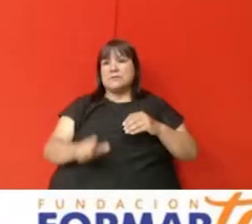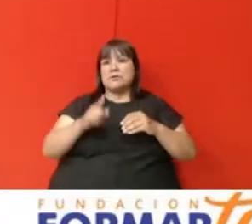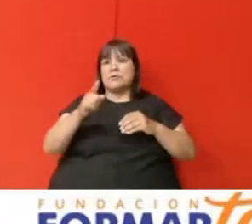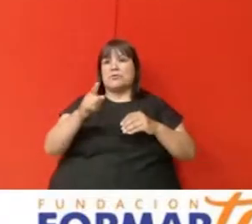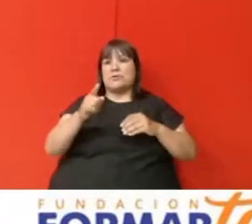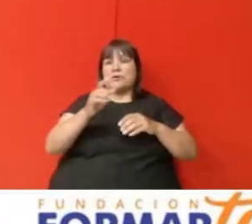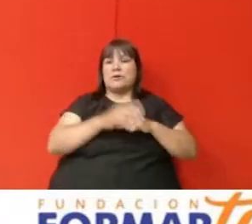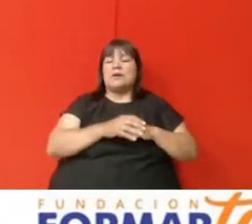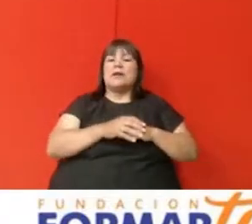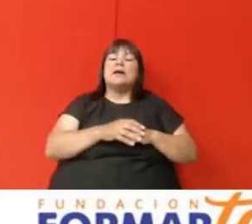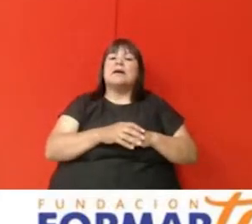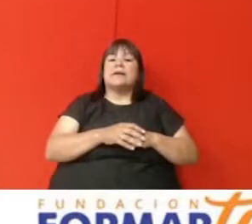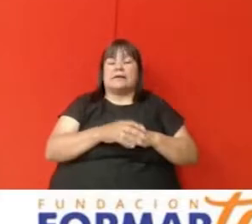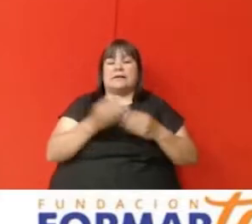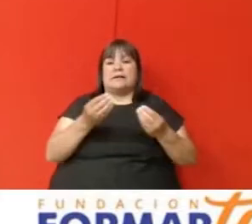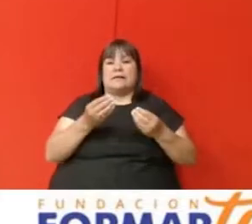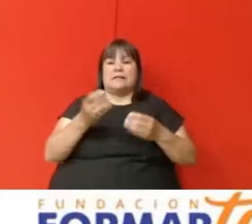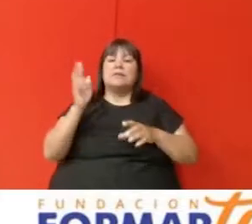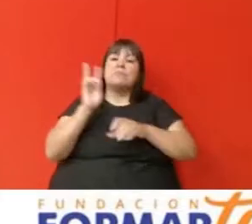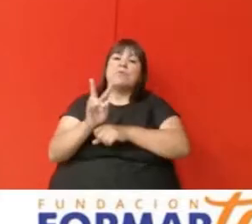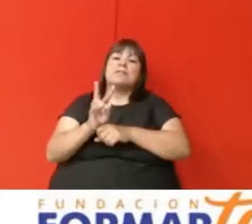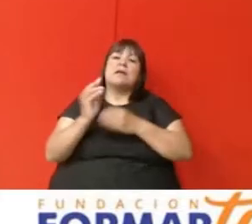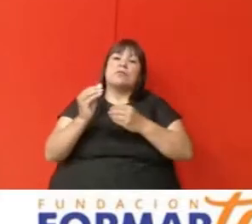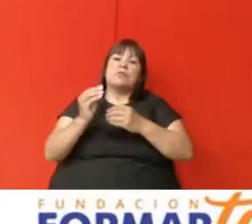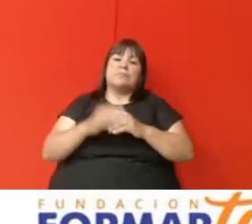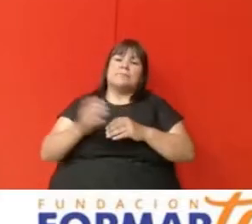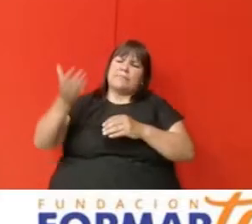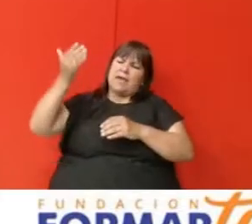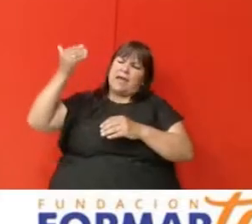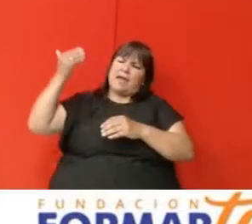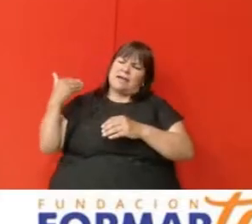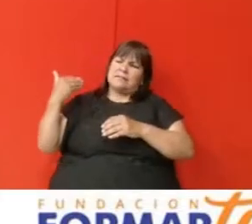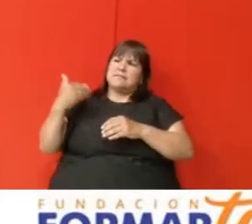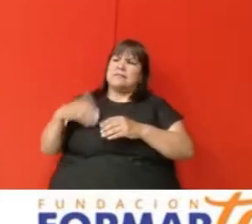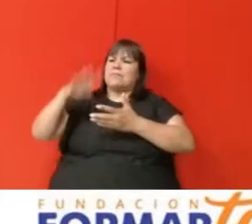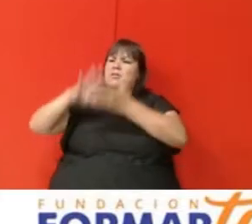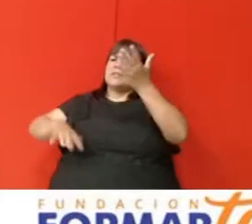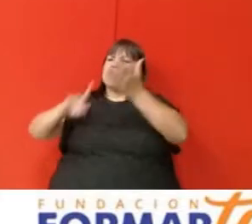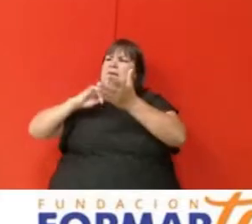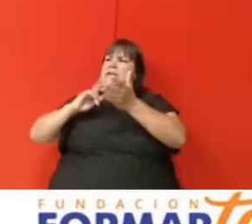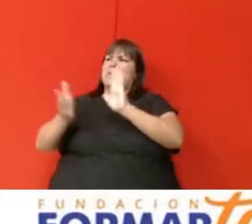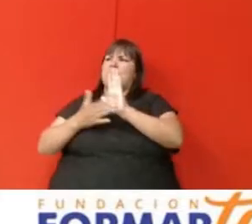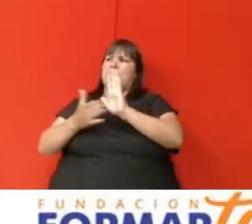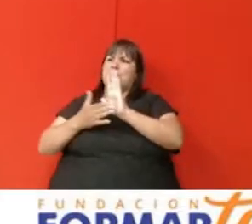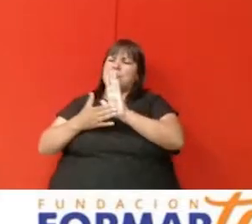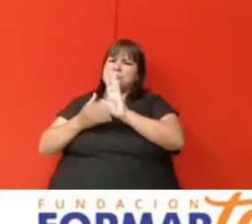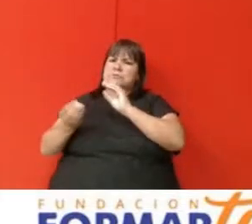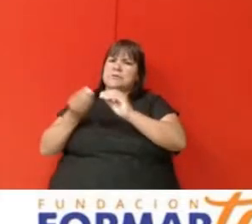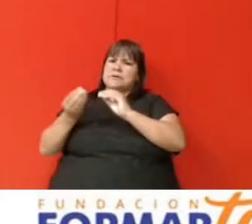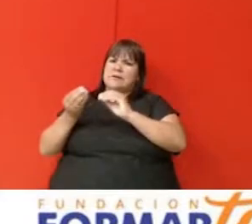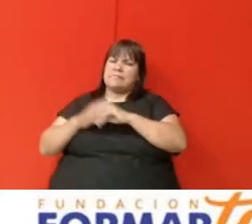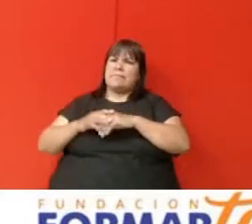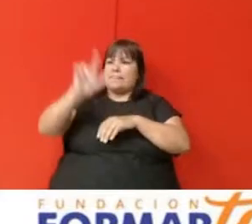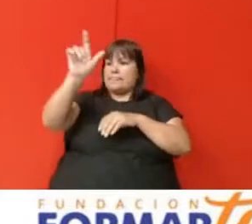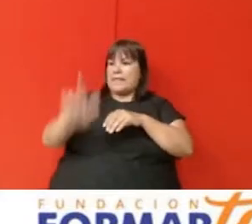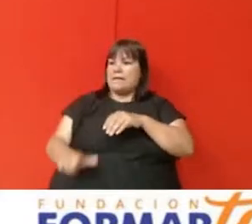sus buenos años. Y decía en ese momento, cuando ella propuso esta teoría, que ante el riesgo de deshumanización en el